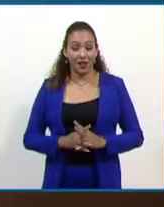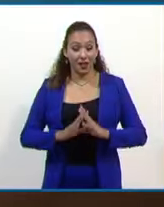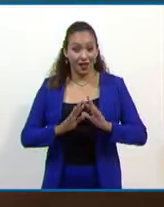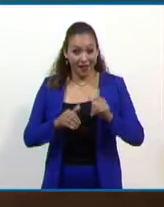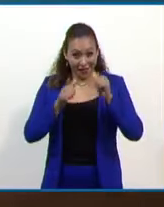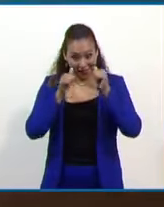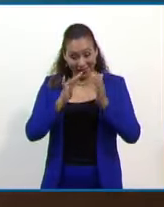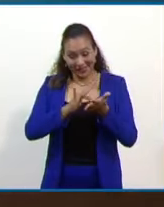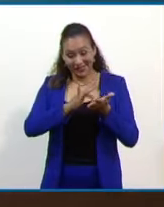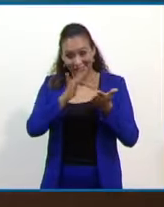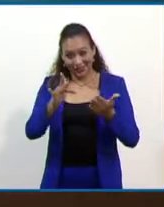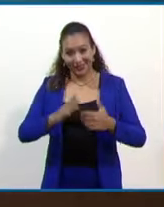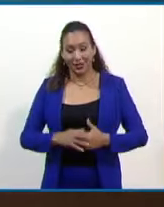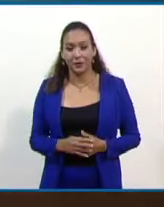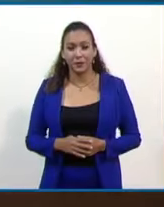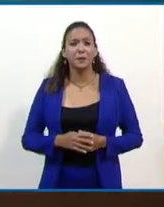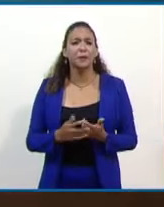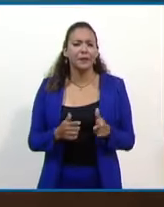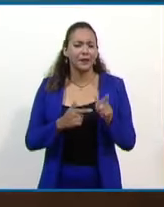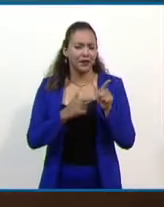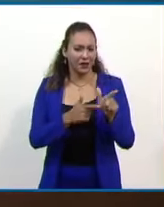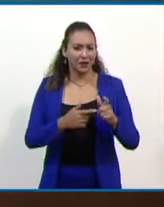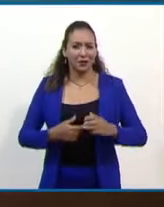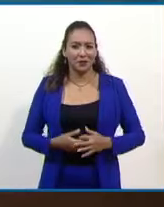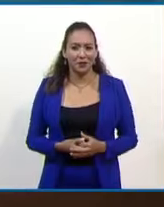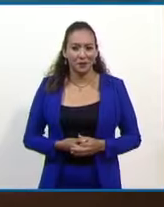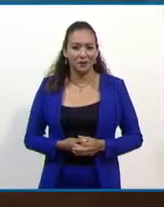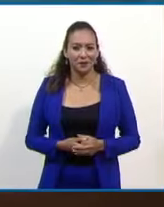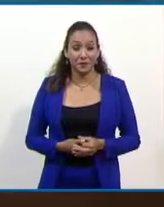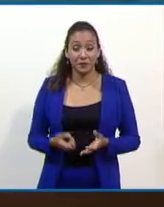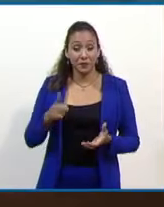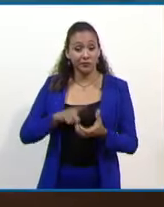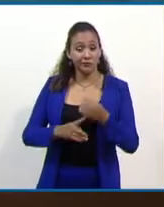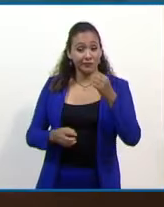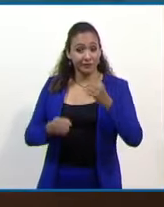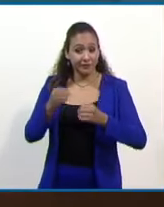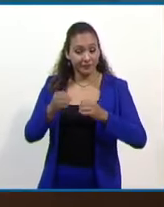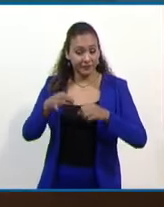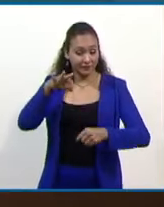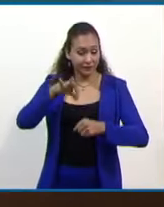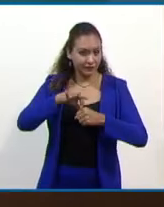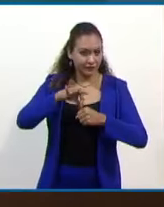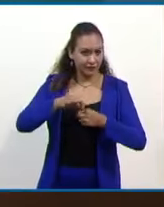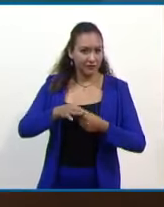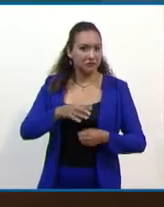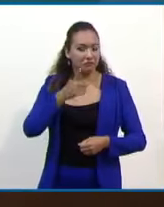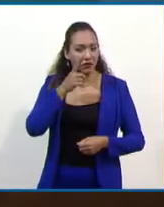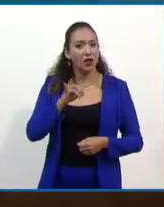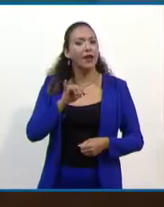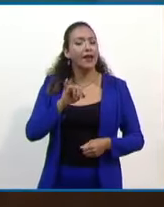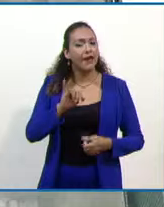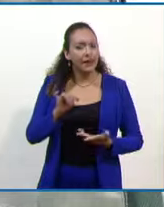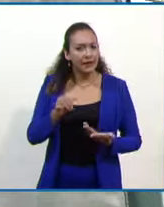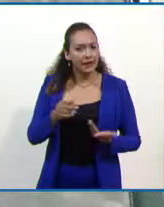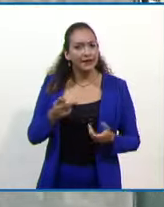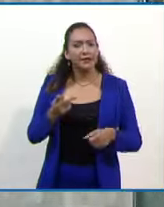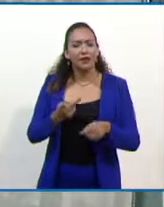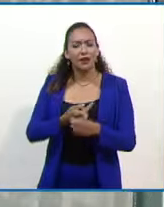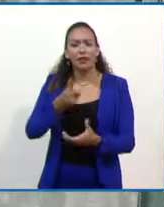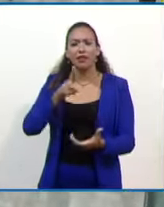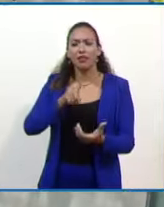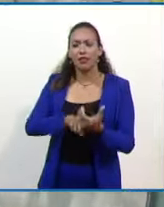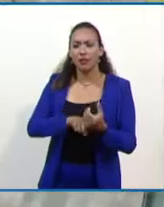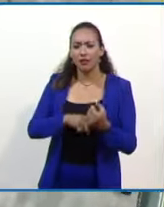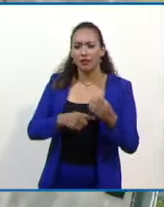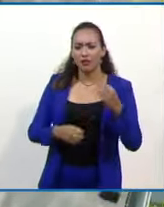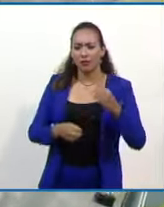Gracias por continuar con nosotros. Seguimos con las noticias. La Sala Superior del Tribunal Electoral confirmó la resolución de la Sala Regional